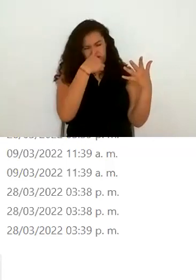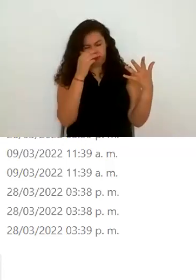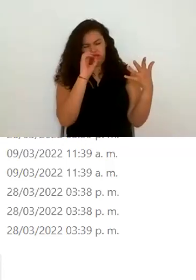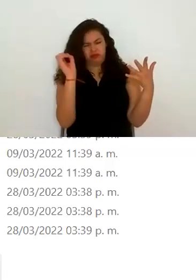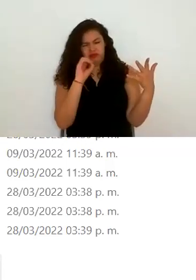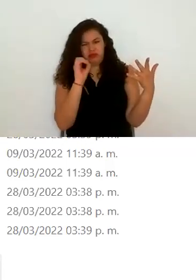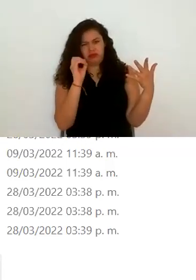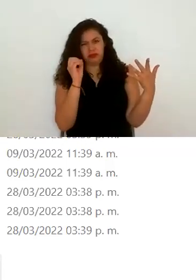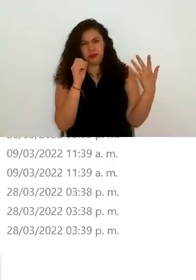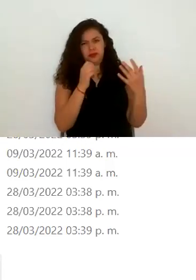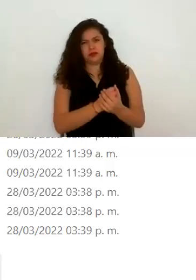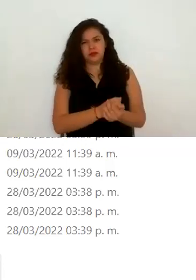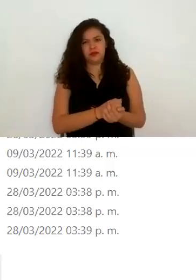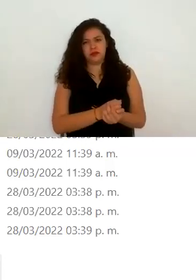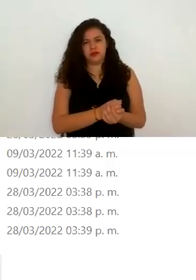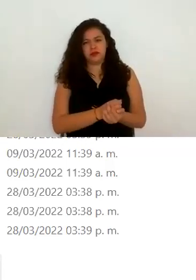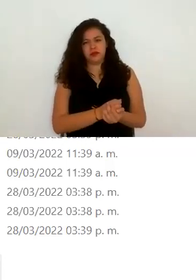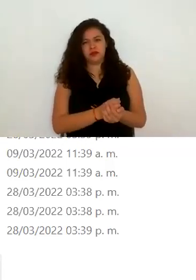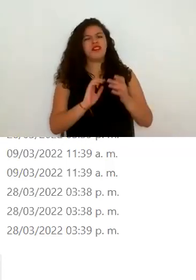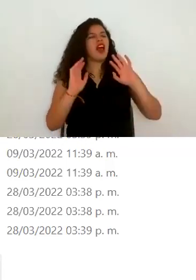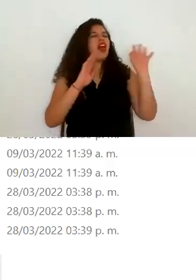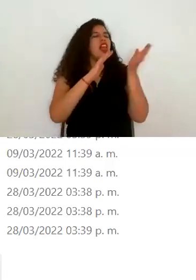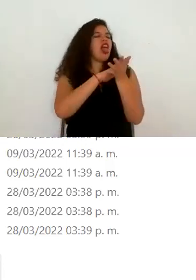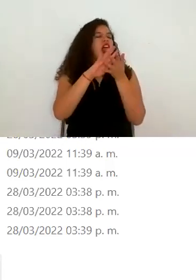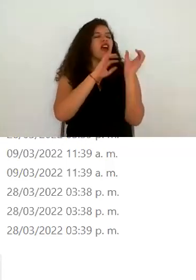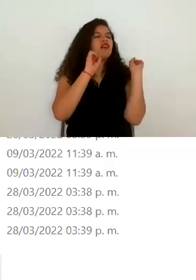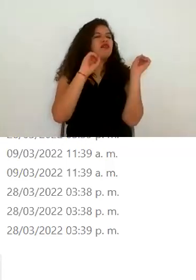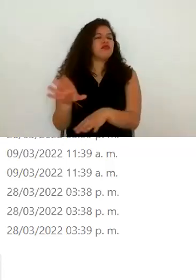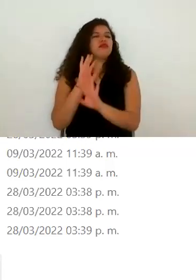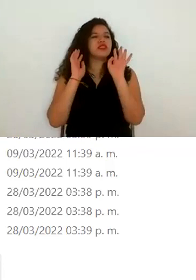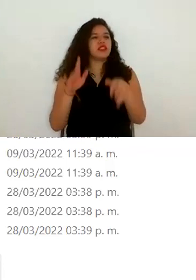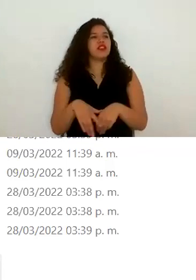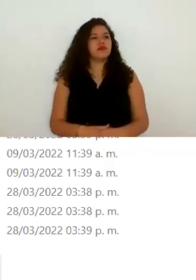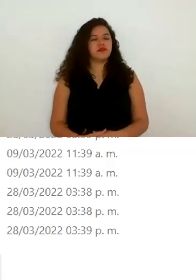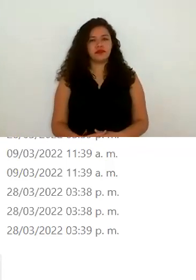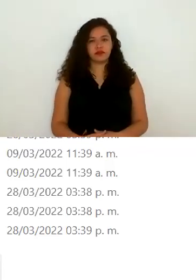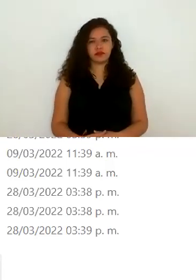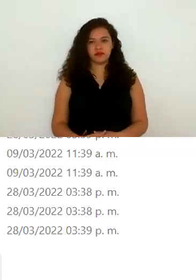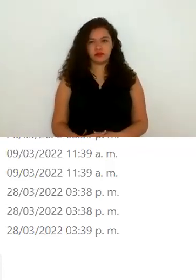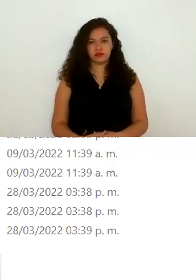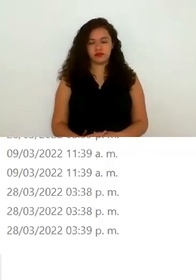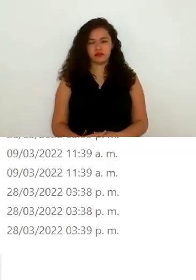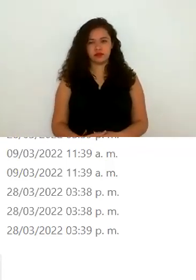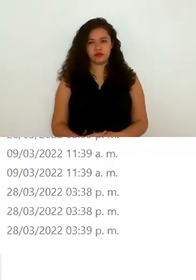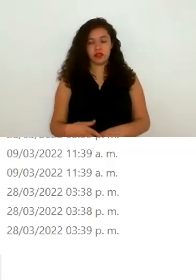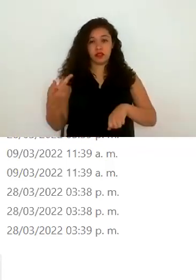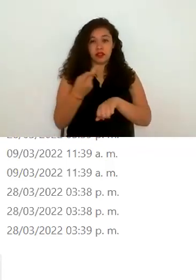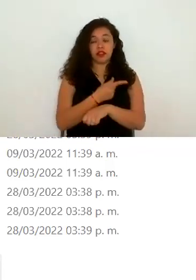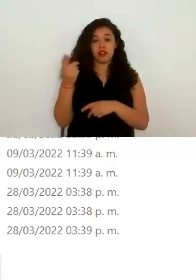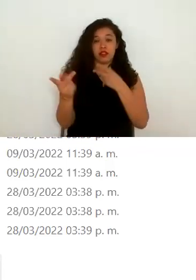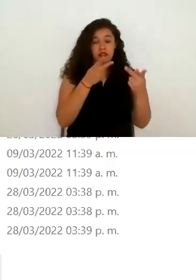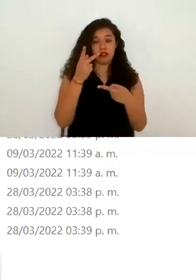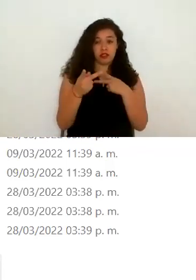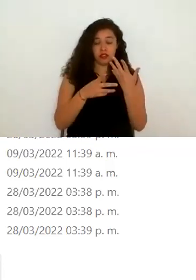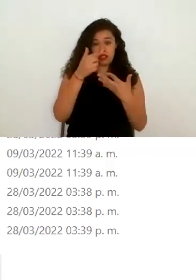a hacerle el delete y se desaparece la documentación, ¿no? Pero ¿qué pasa? Si hacen una consulta o el director les pide